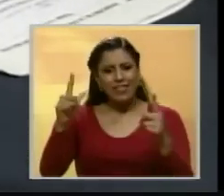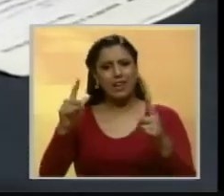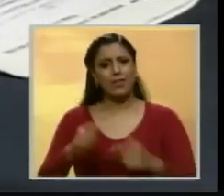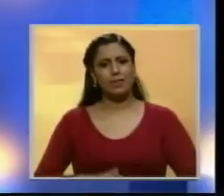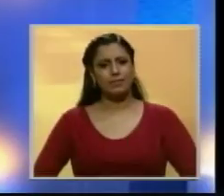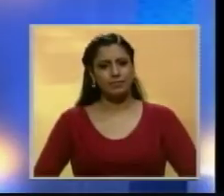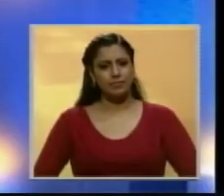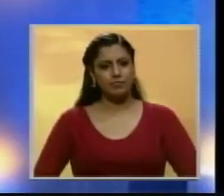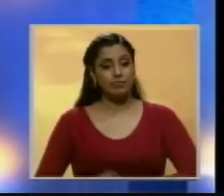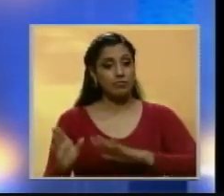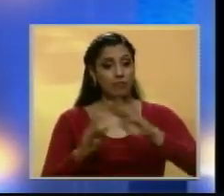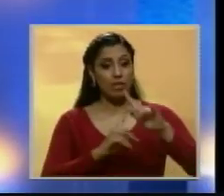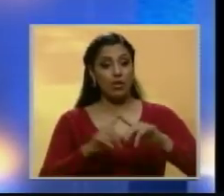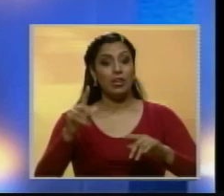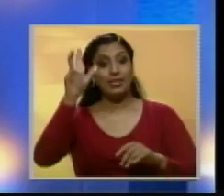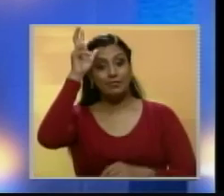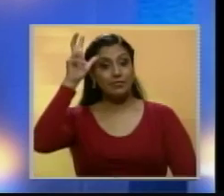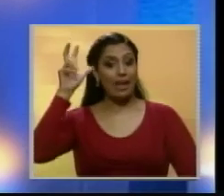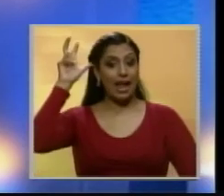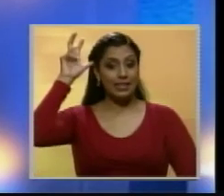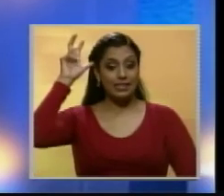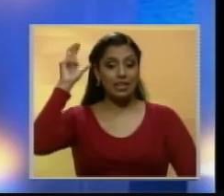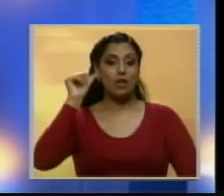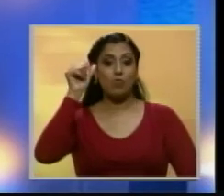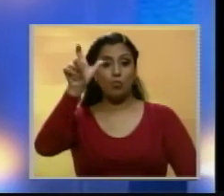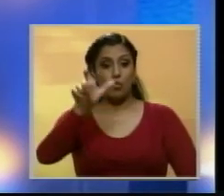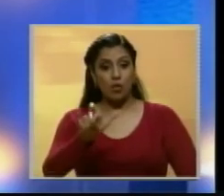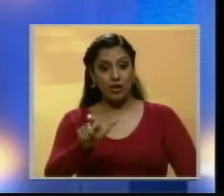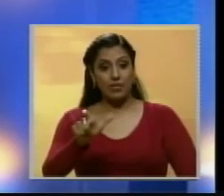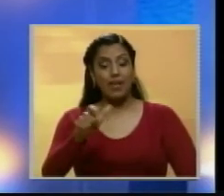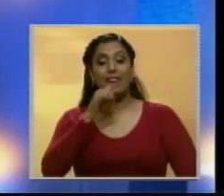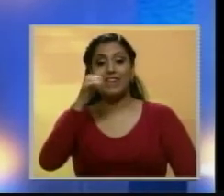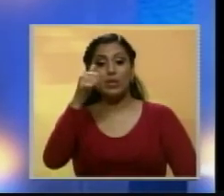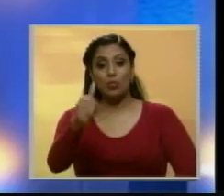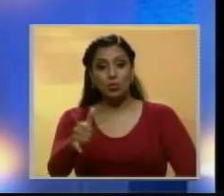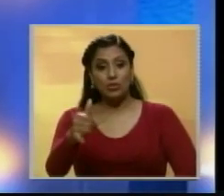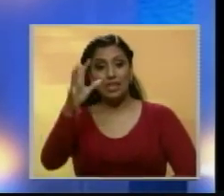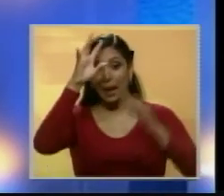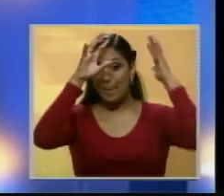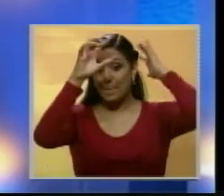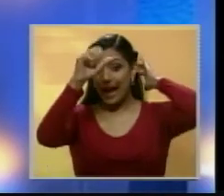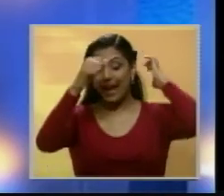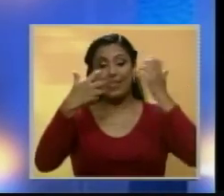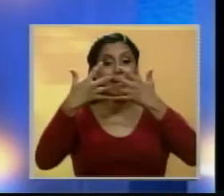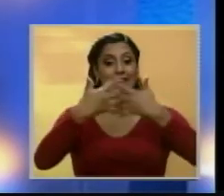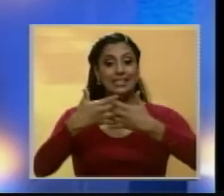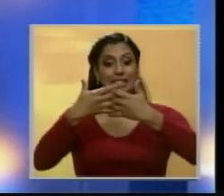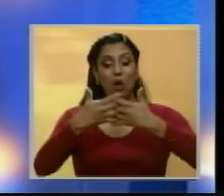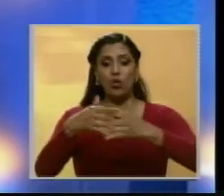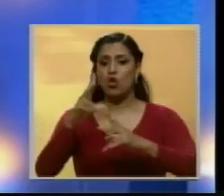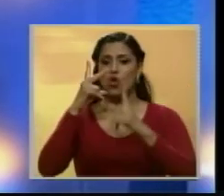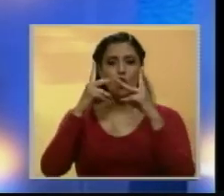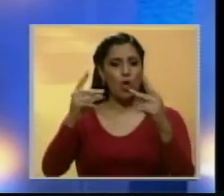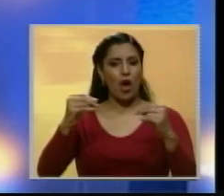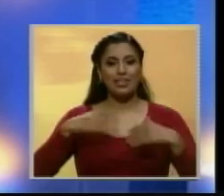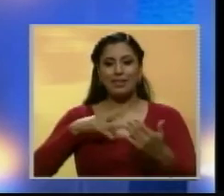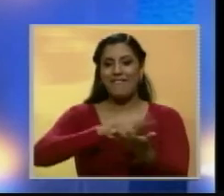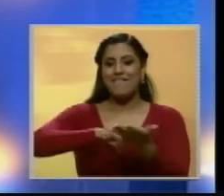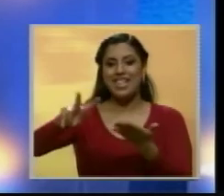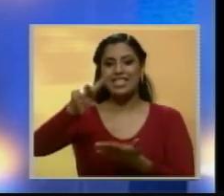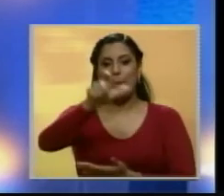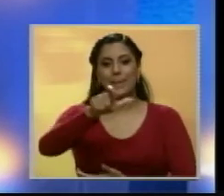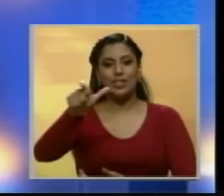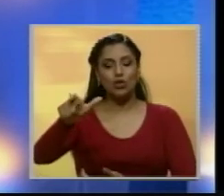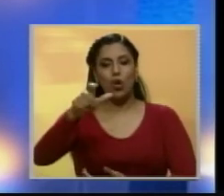precios. La canciller de la República, Delcy Rodríguez, denunció que la Embajada de los Estados Unidos le negó las visas a